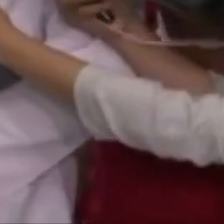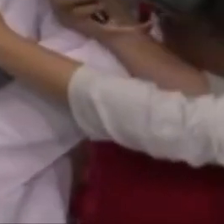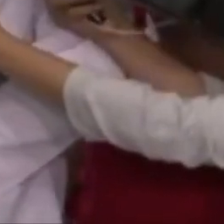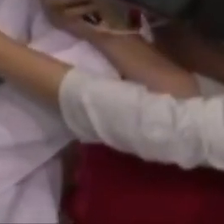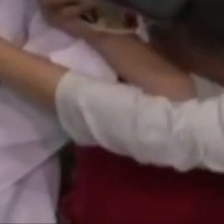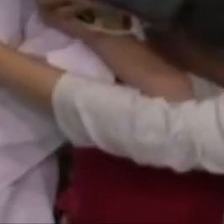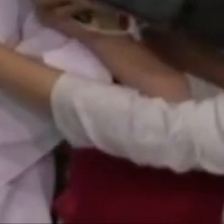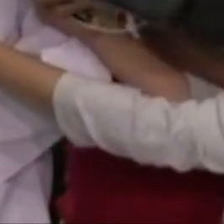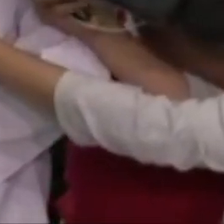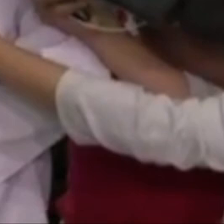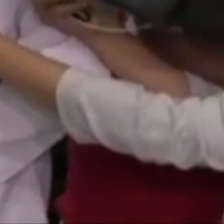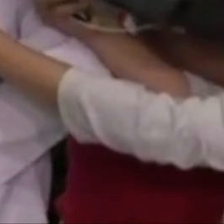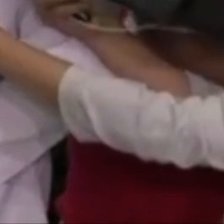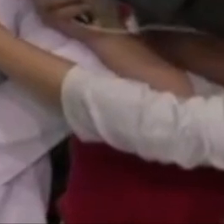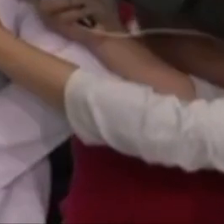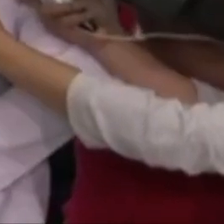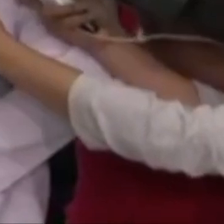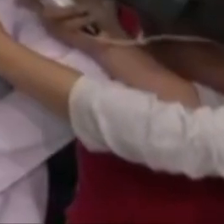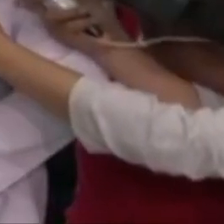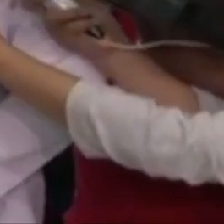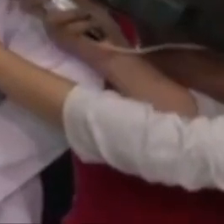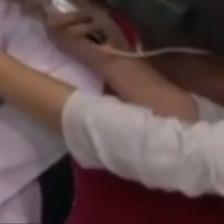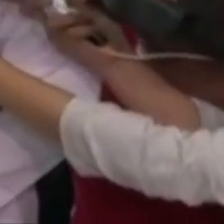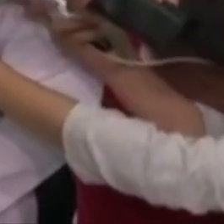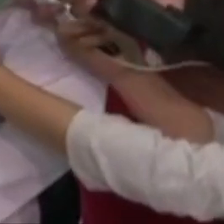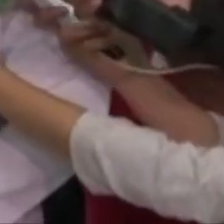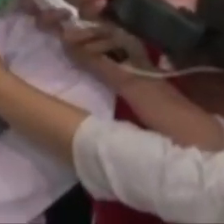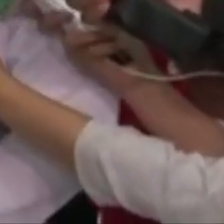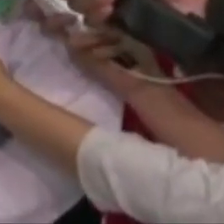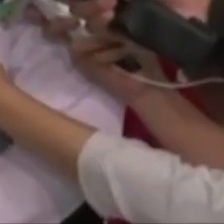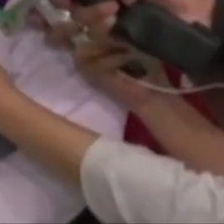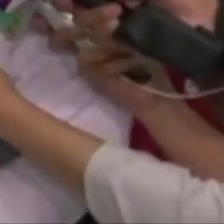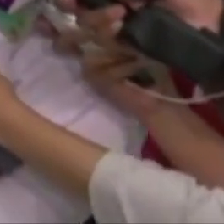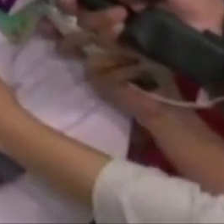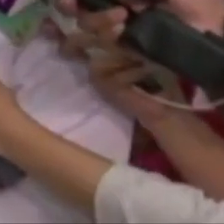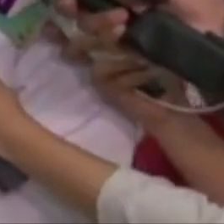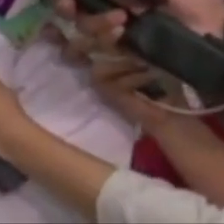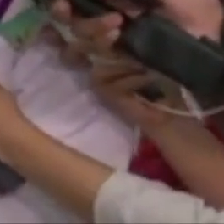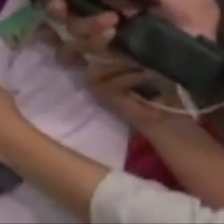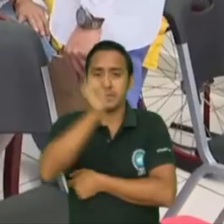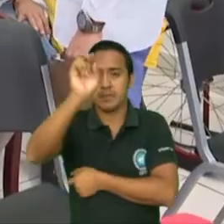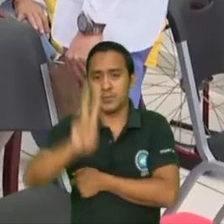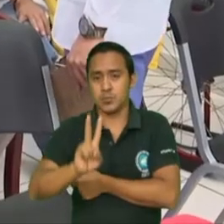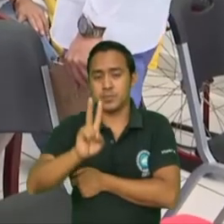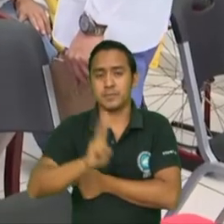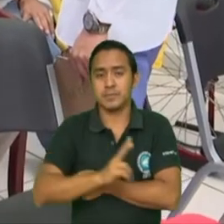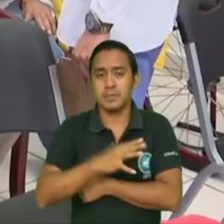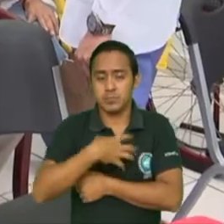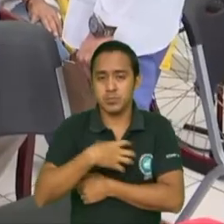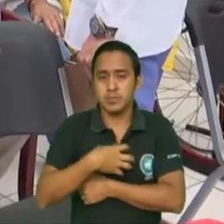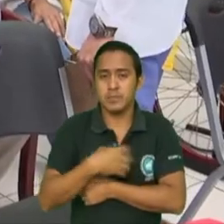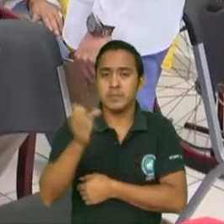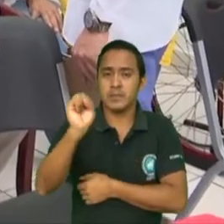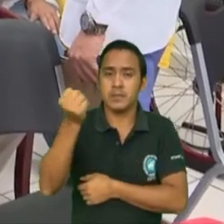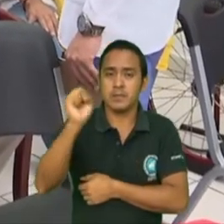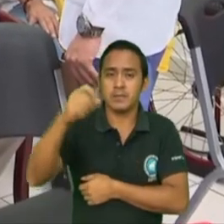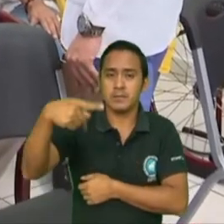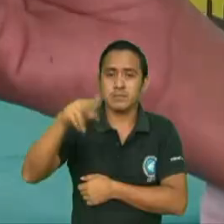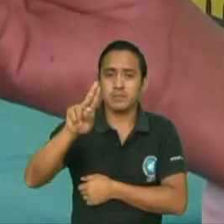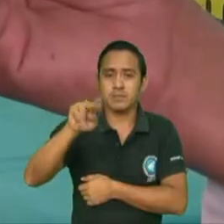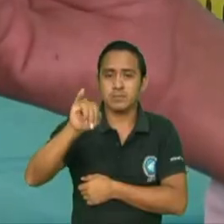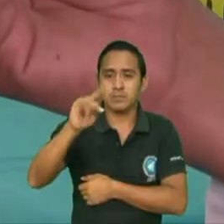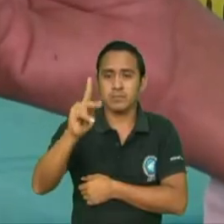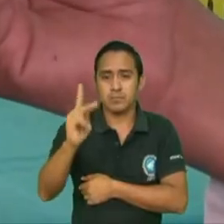orden ni a cuántos ciudadanos esperan aplicarle las inyecciones en esta primera etapa. Los delegados tampoco han dicho cuándo